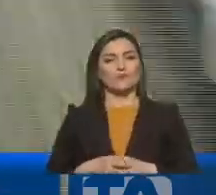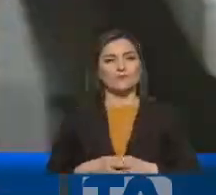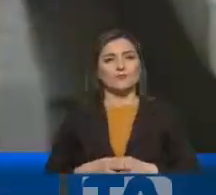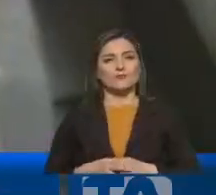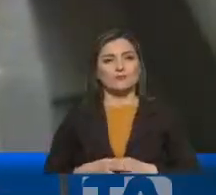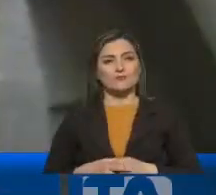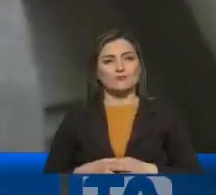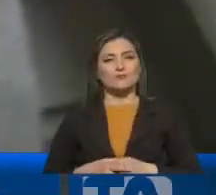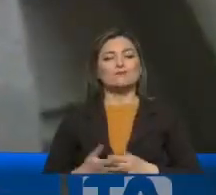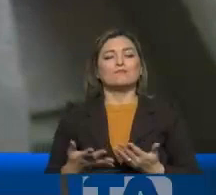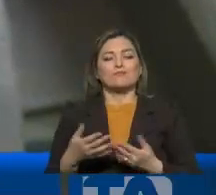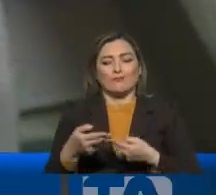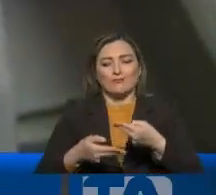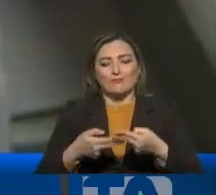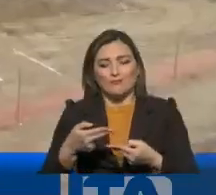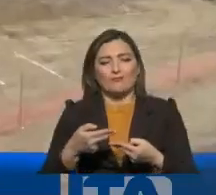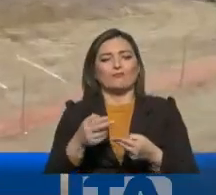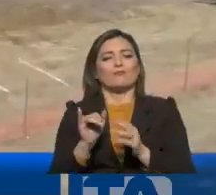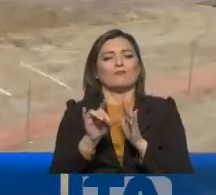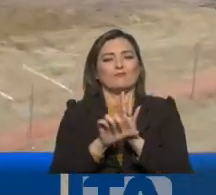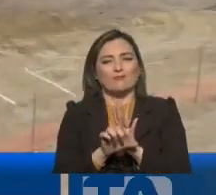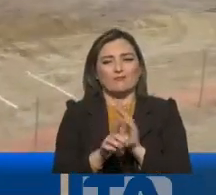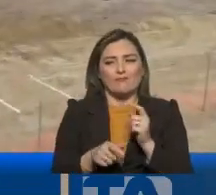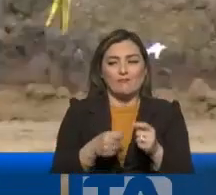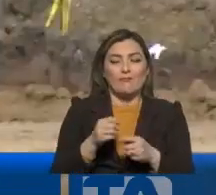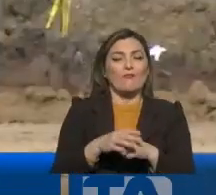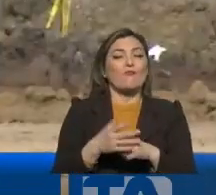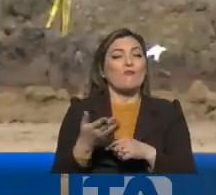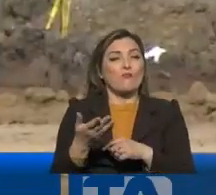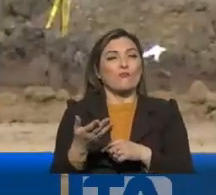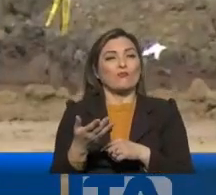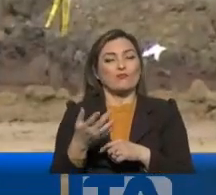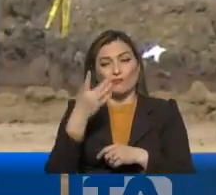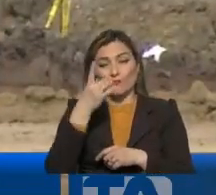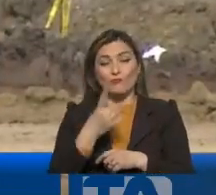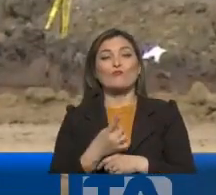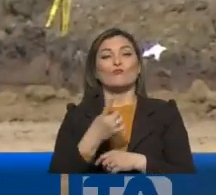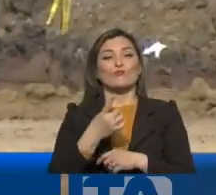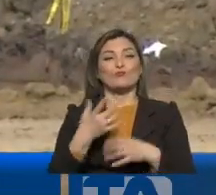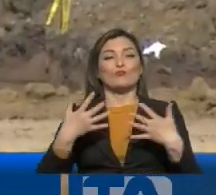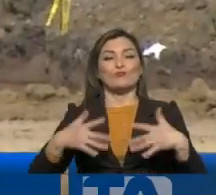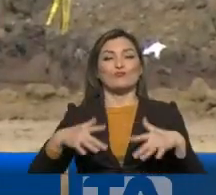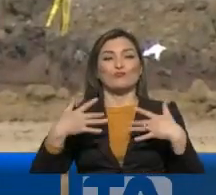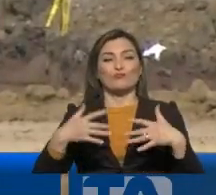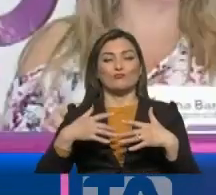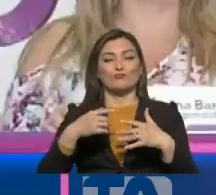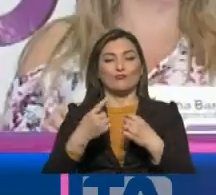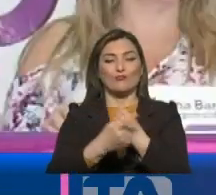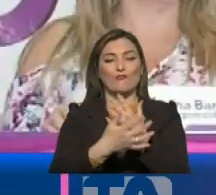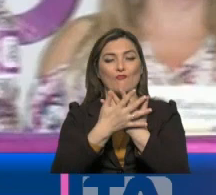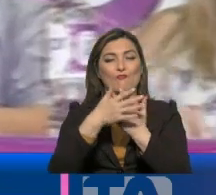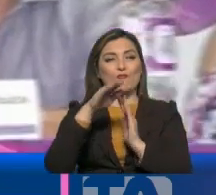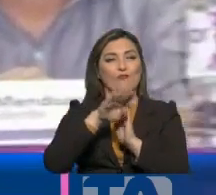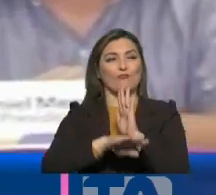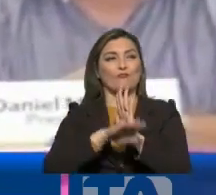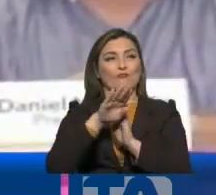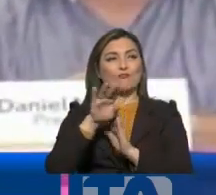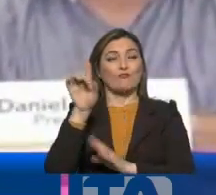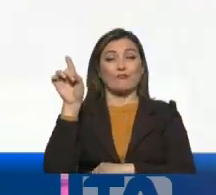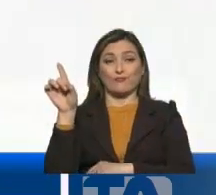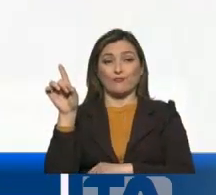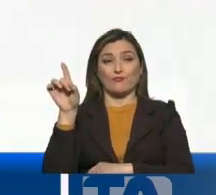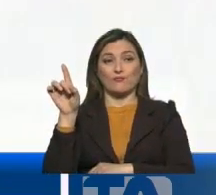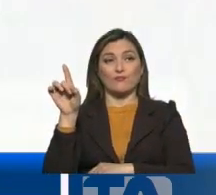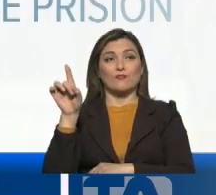por el delito de lavado de activos sin embargo las sentencias resueltas son bastante menores ya carlos benavides